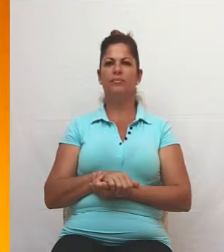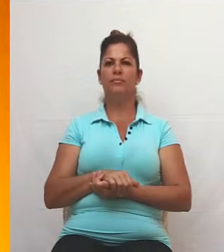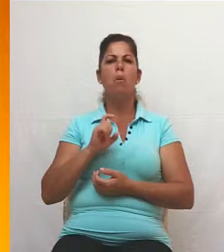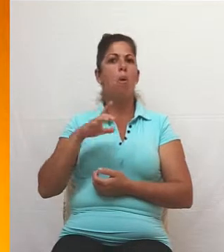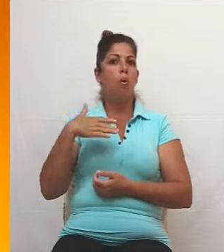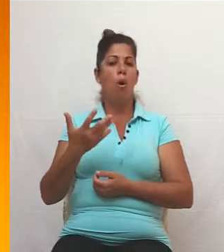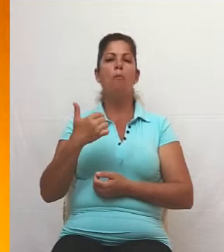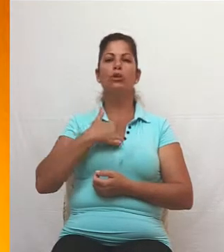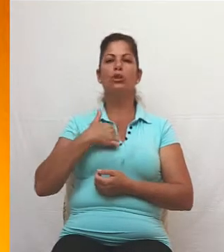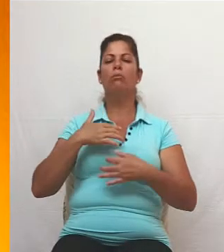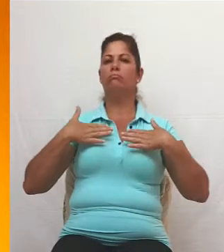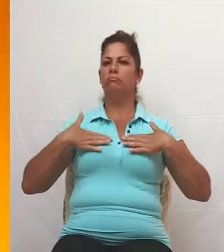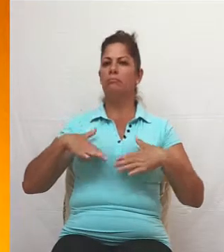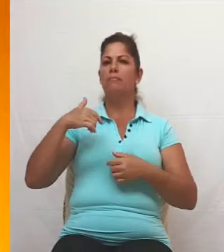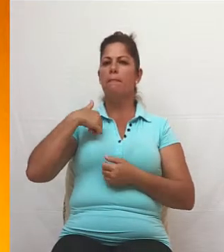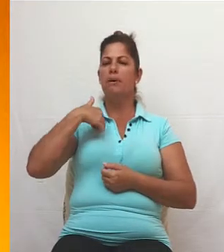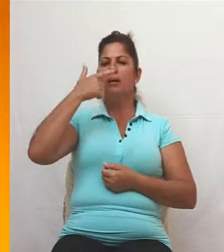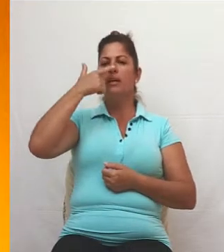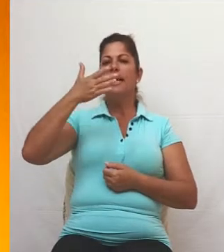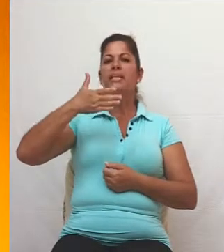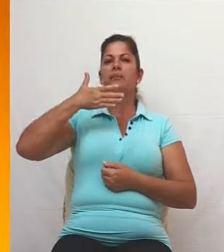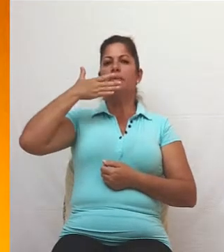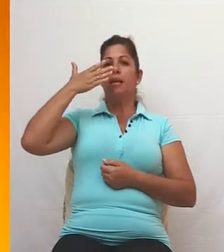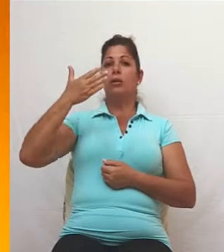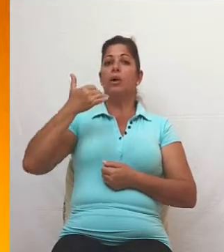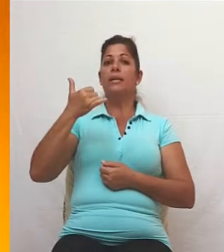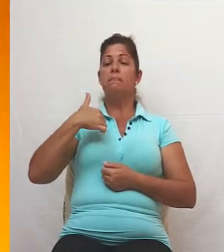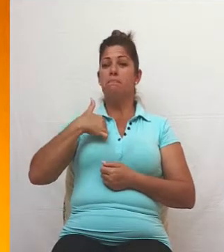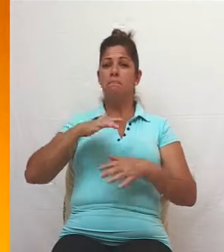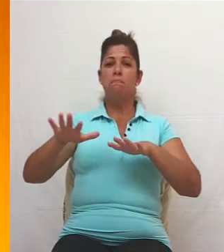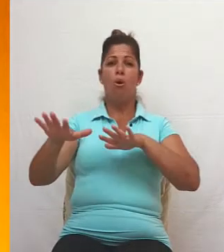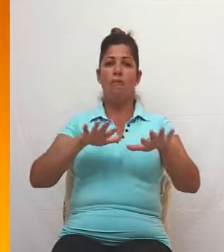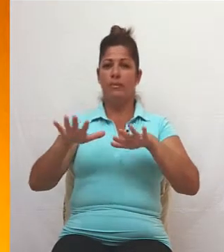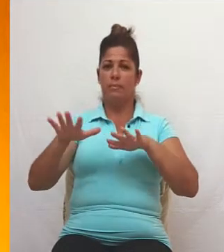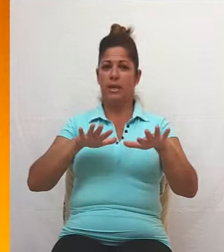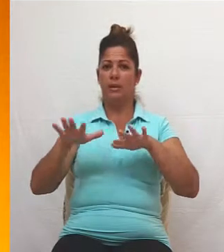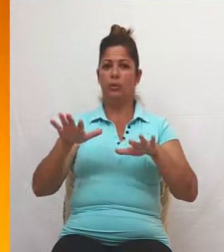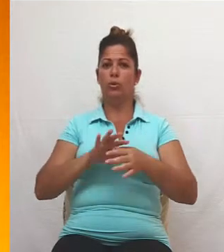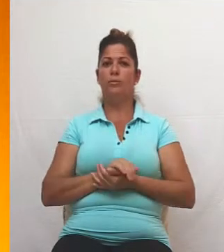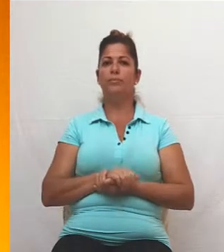me sosiego cuando armonizó mi respiración con mi movimiento